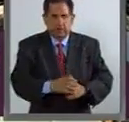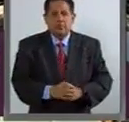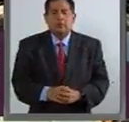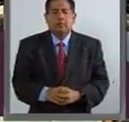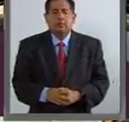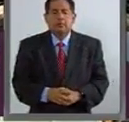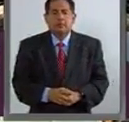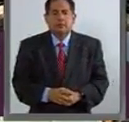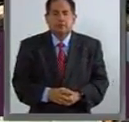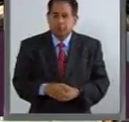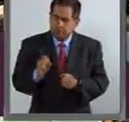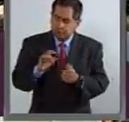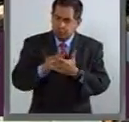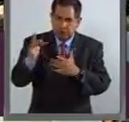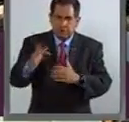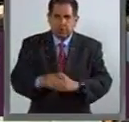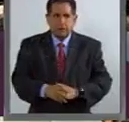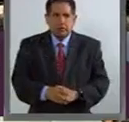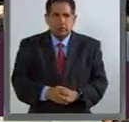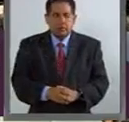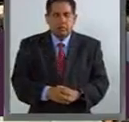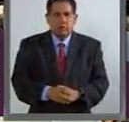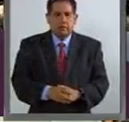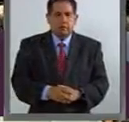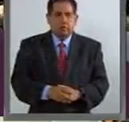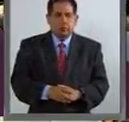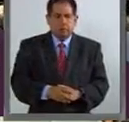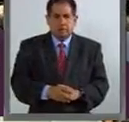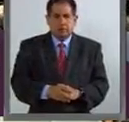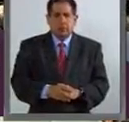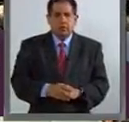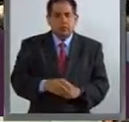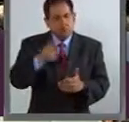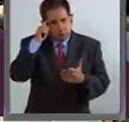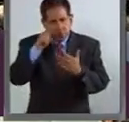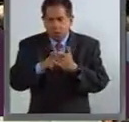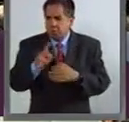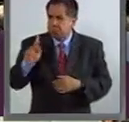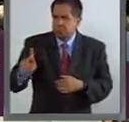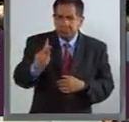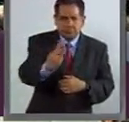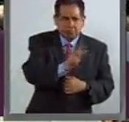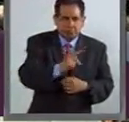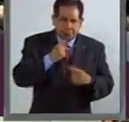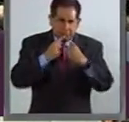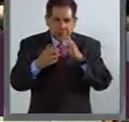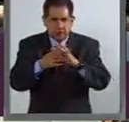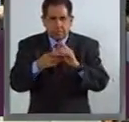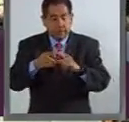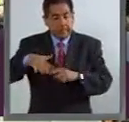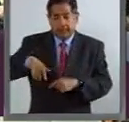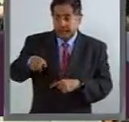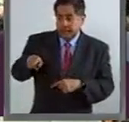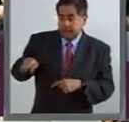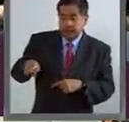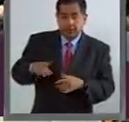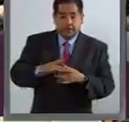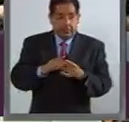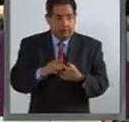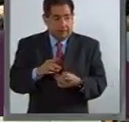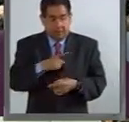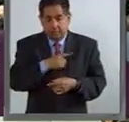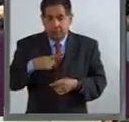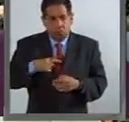Gracias. Muchas gracias. Bueno, creo que hay grandes coincidencias en estas exposiciones. De entrada, Kenbir decía que había